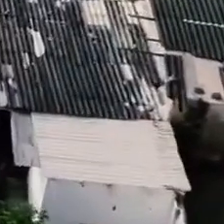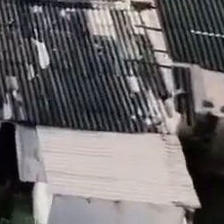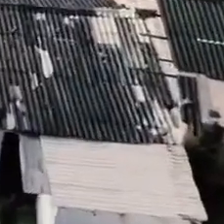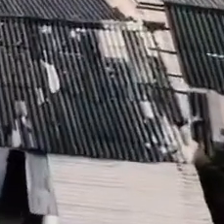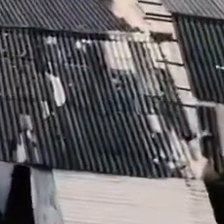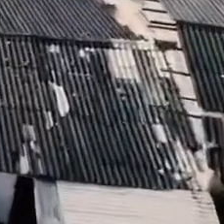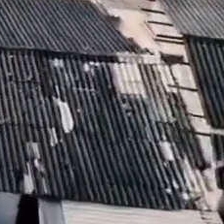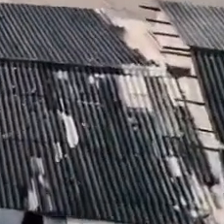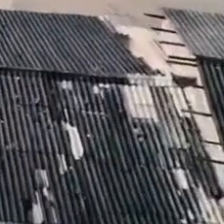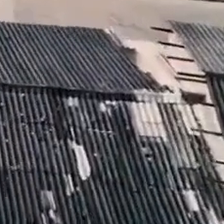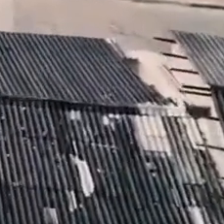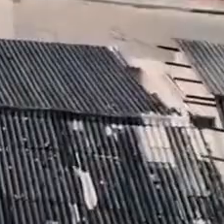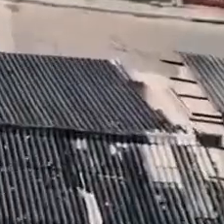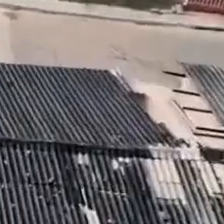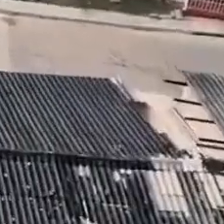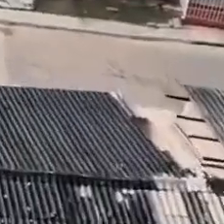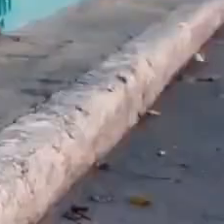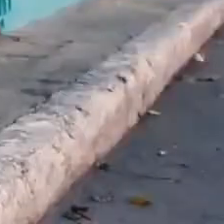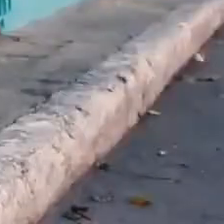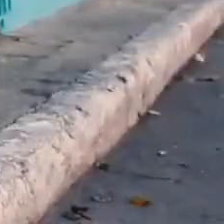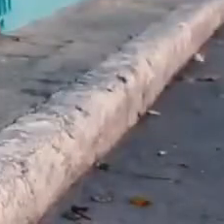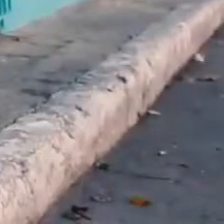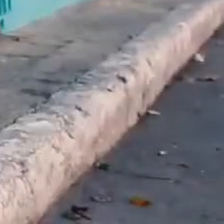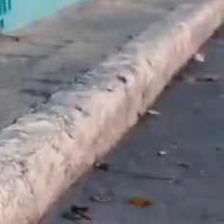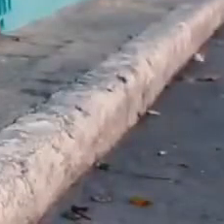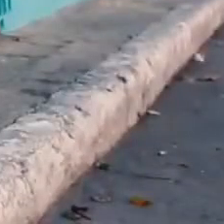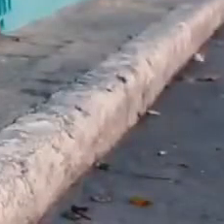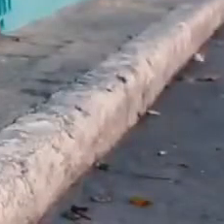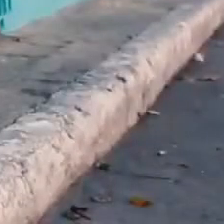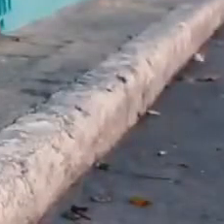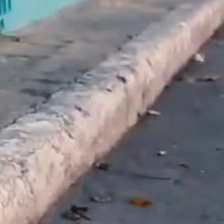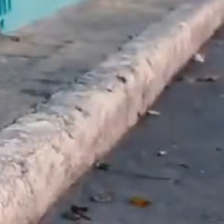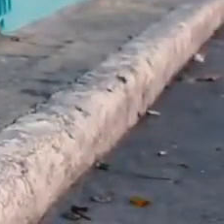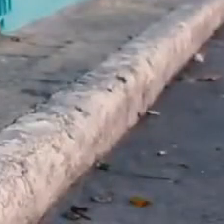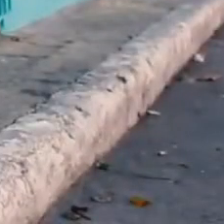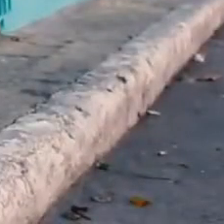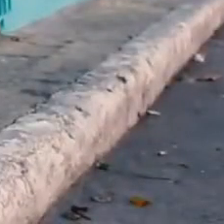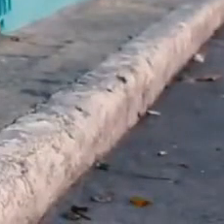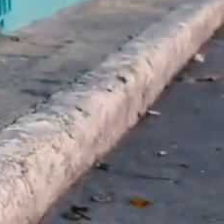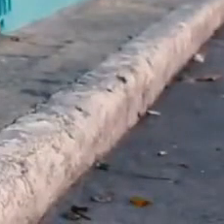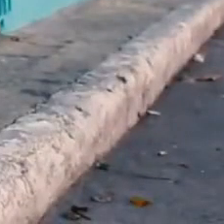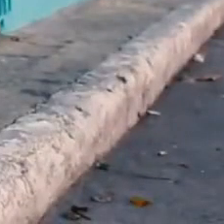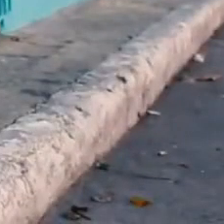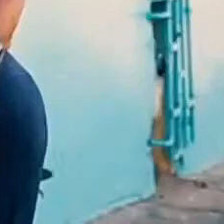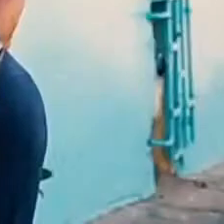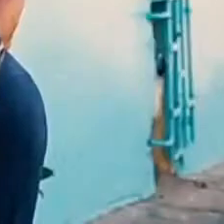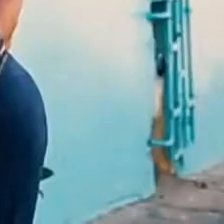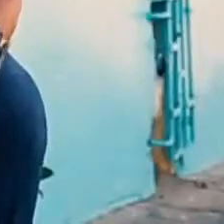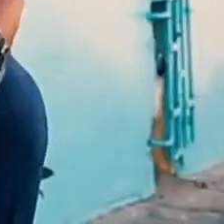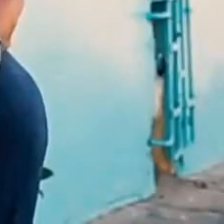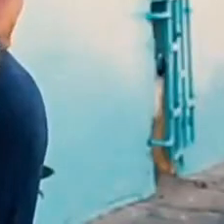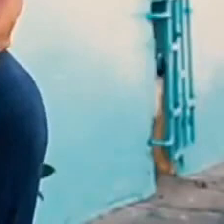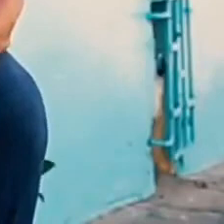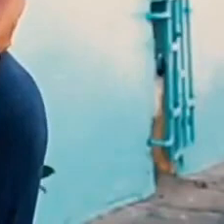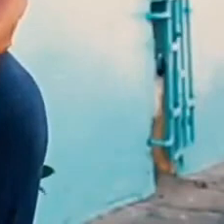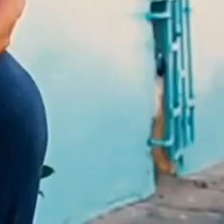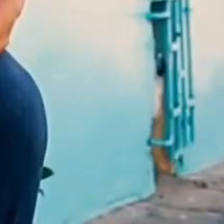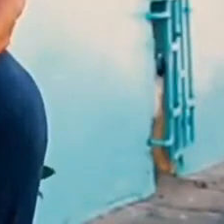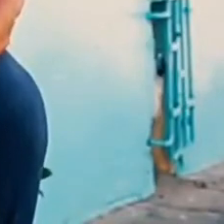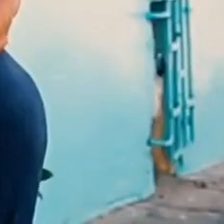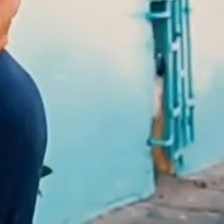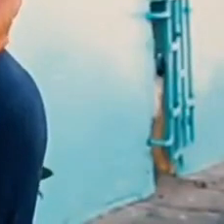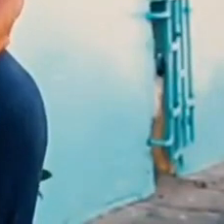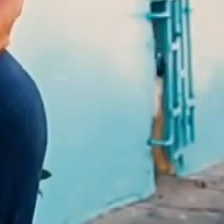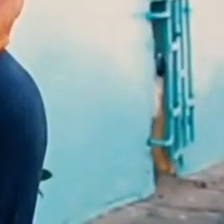y una inmejorable calidad de vida. Ahora mismo ya gozamos de que ya no existe y toda esa parte